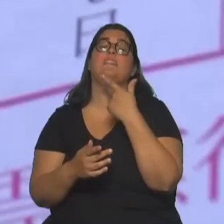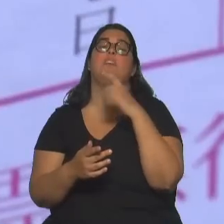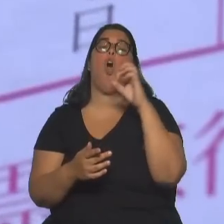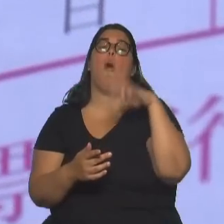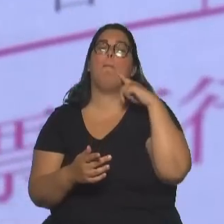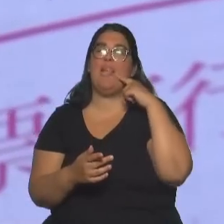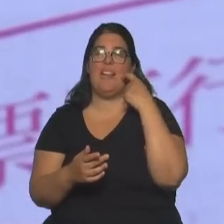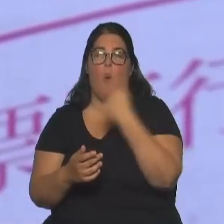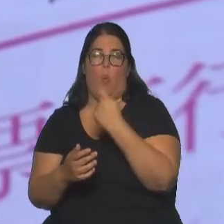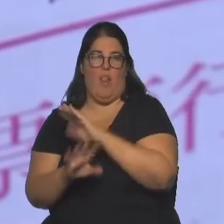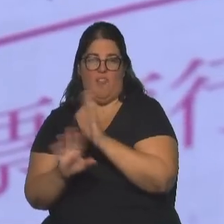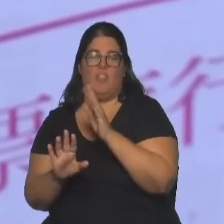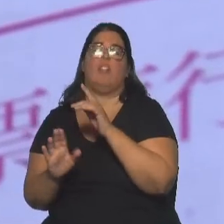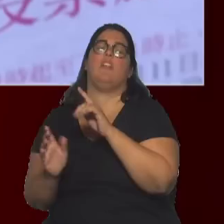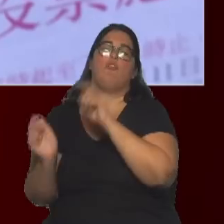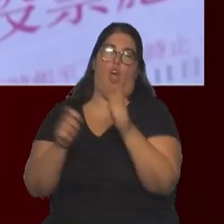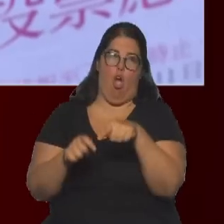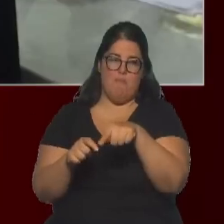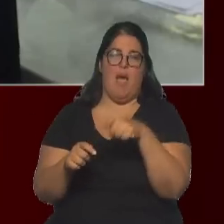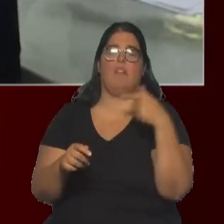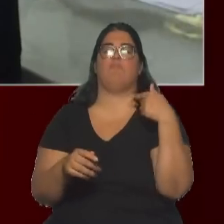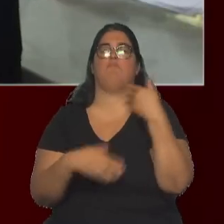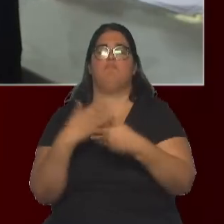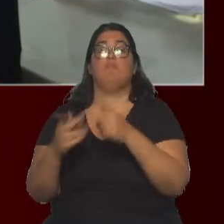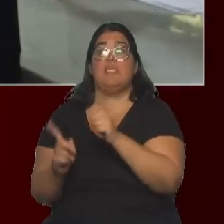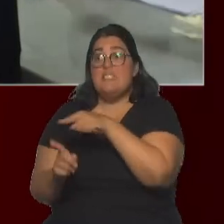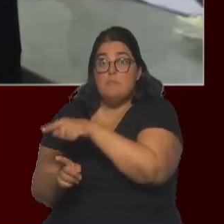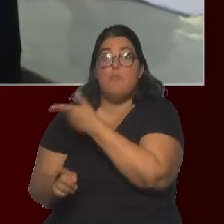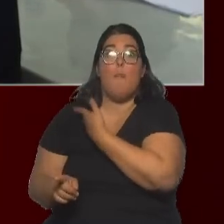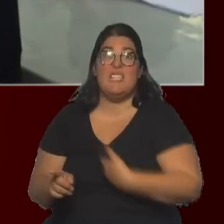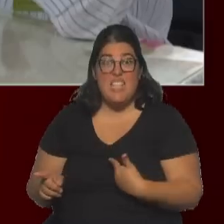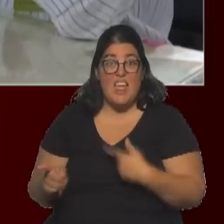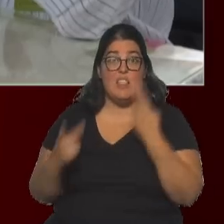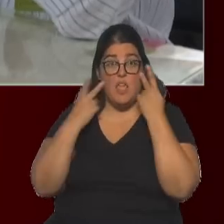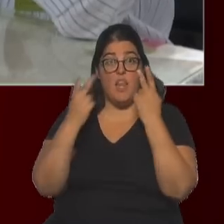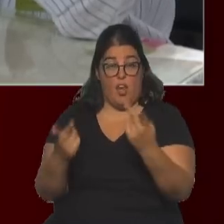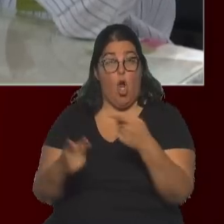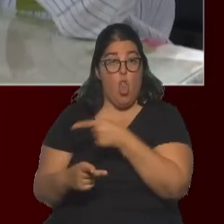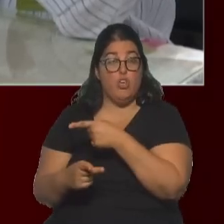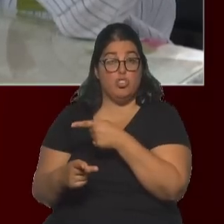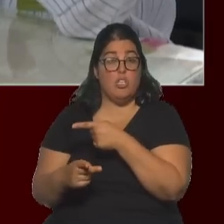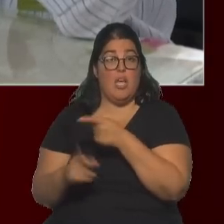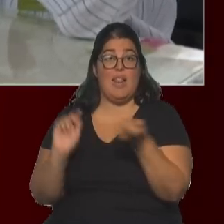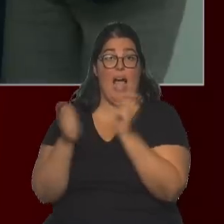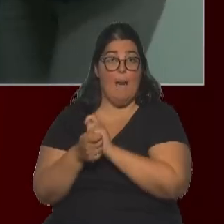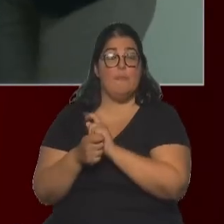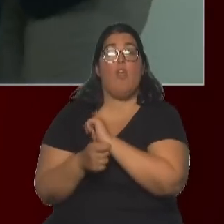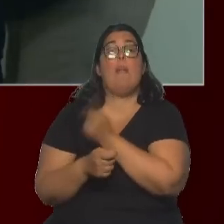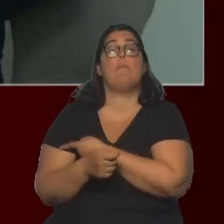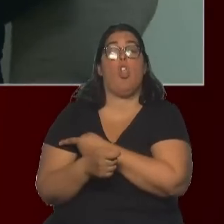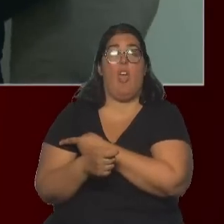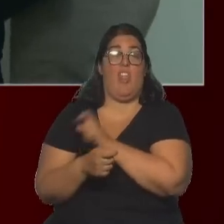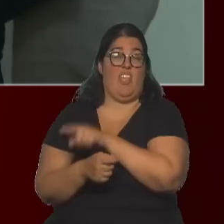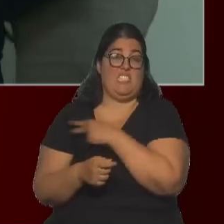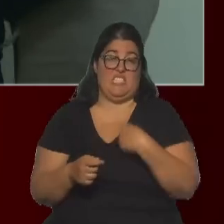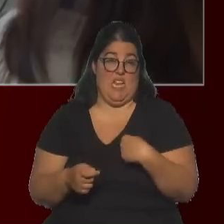Xiaoping, sino que él mismo, digamos, reconociendo este cambio del poder relativo